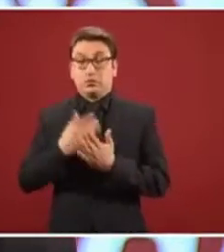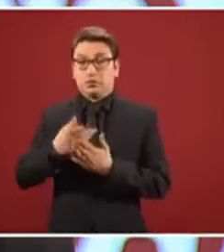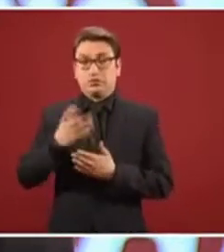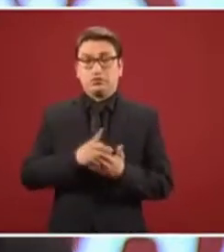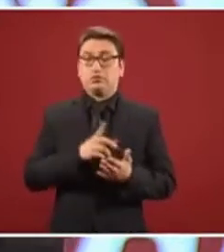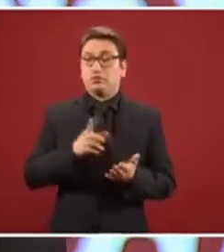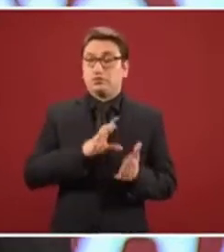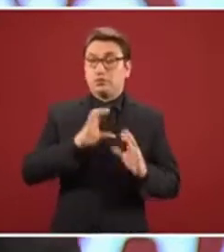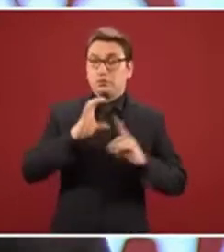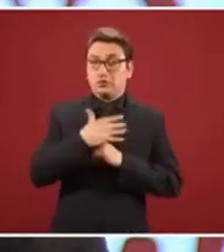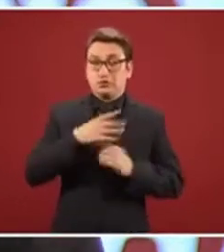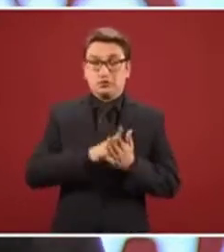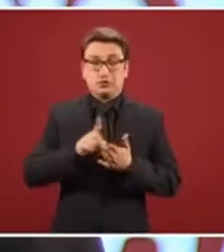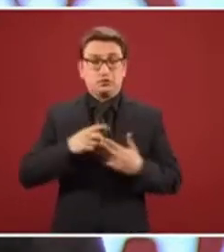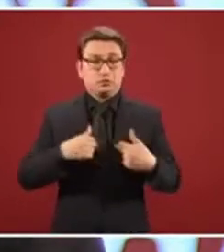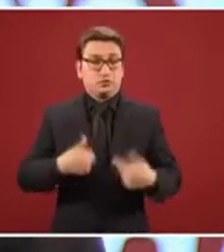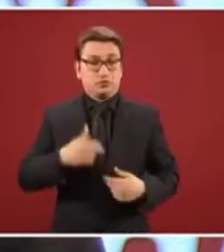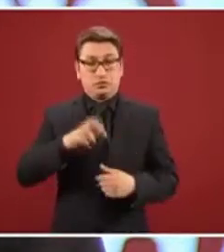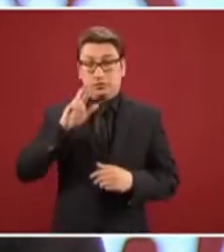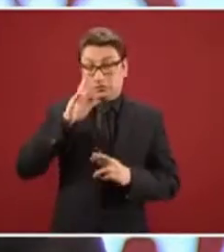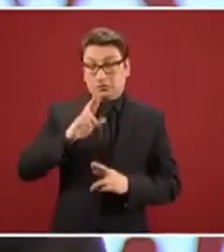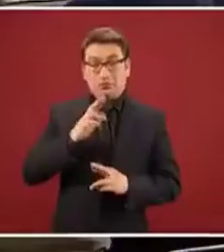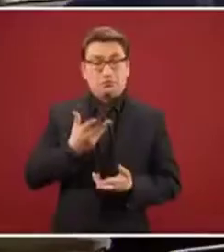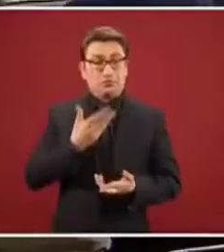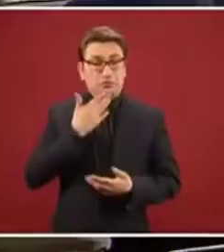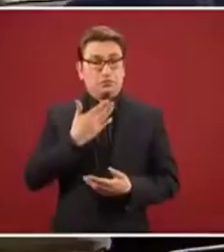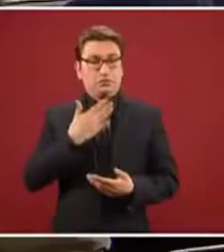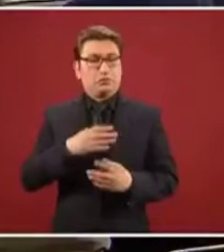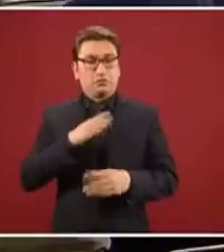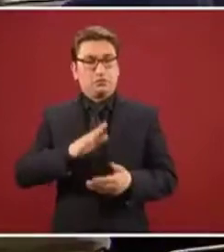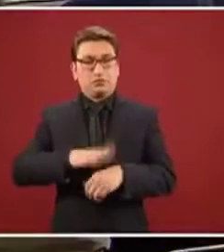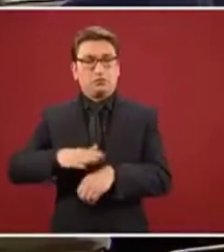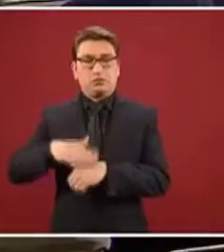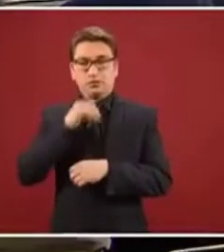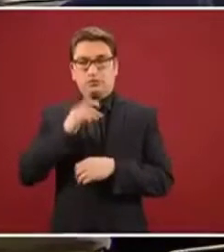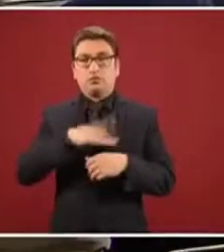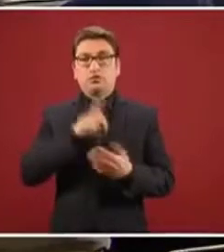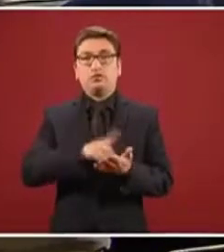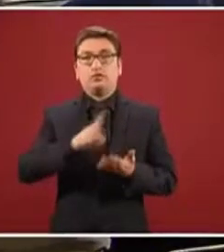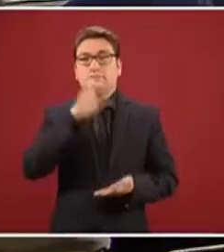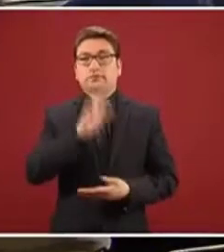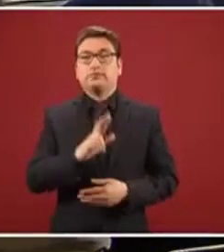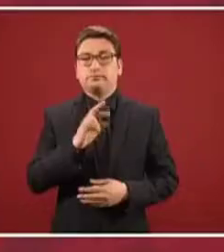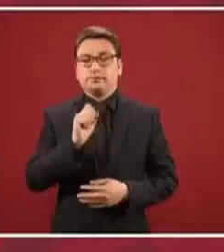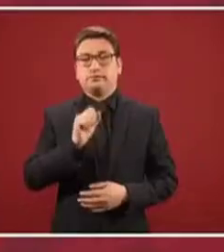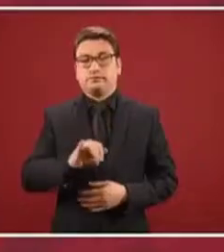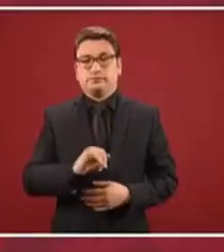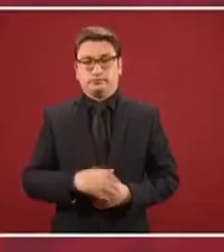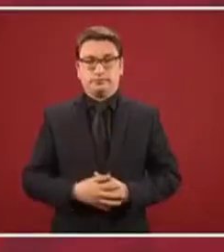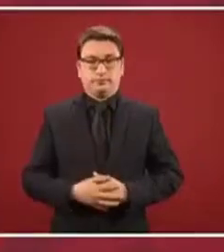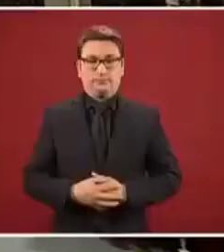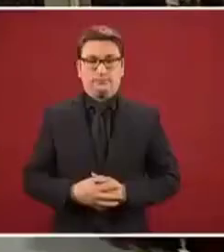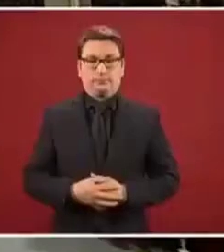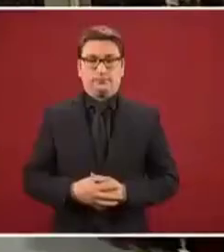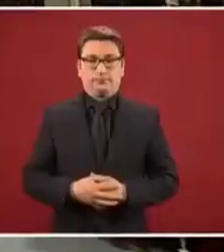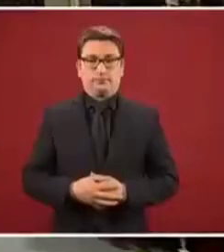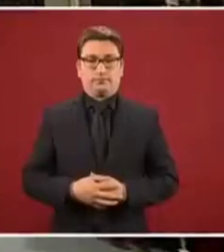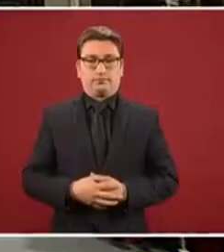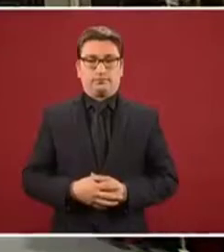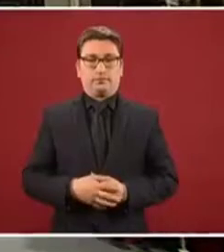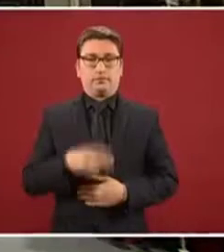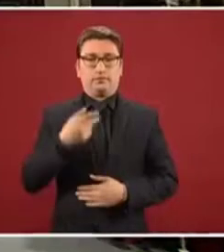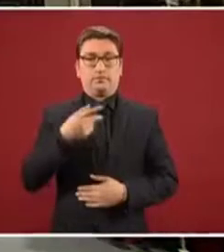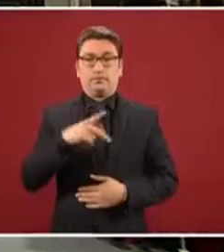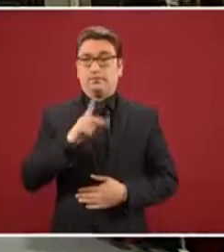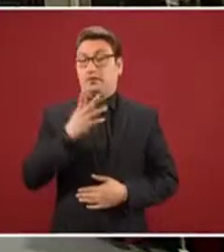humanos a la Guardia Nacional? Pues porque se están respetando los derechos. Bueno, pero hay una